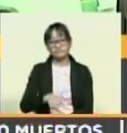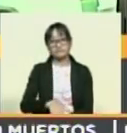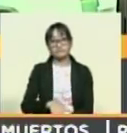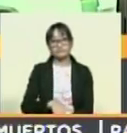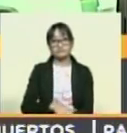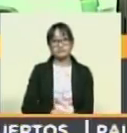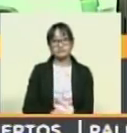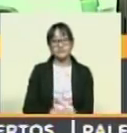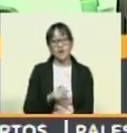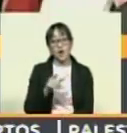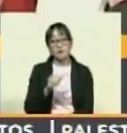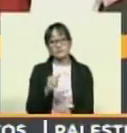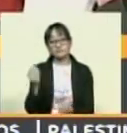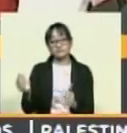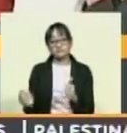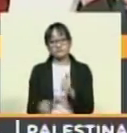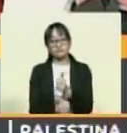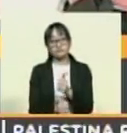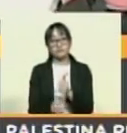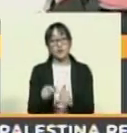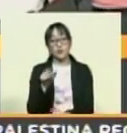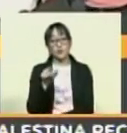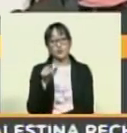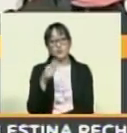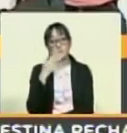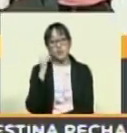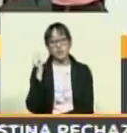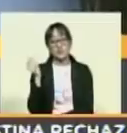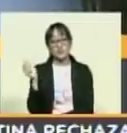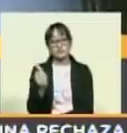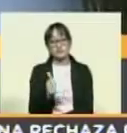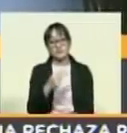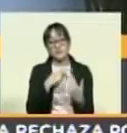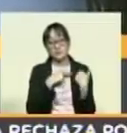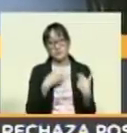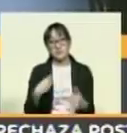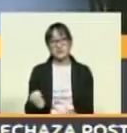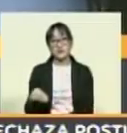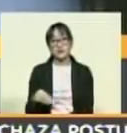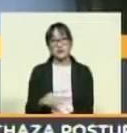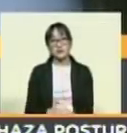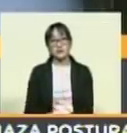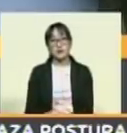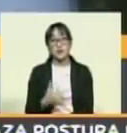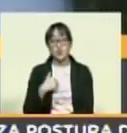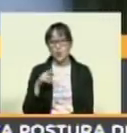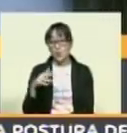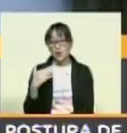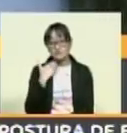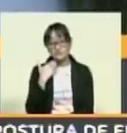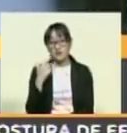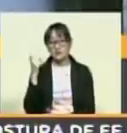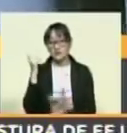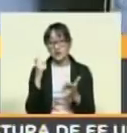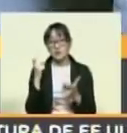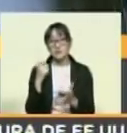Ahora te quedas tú, ahora te toca a ti. Y yo que nunca le fallé a Chávez,